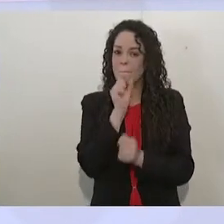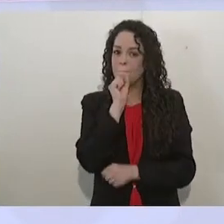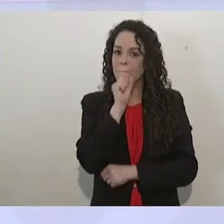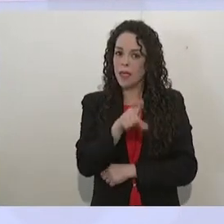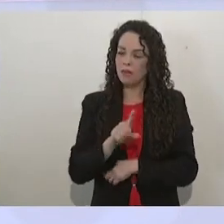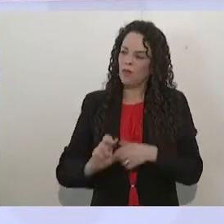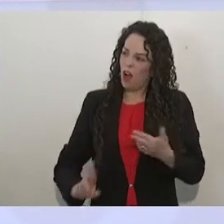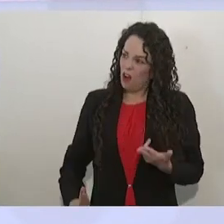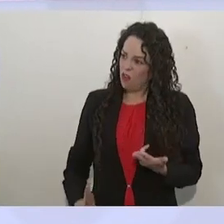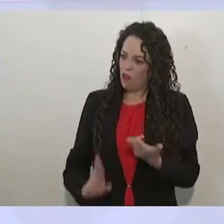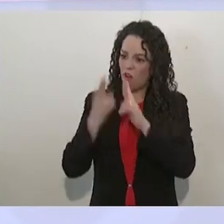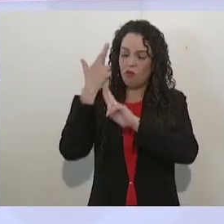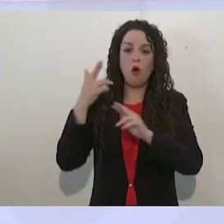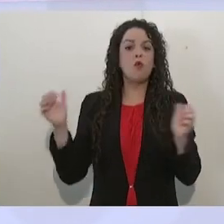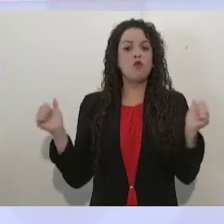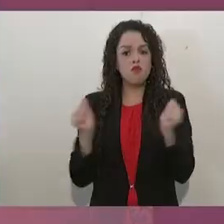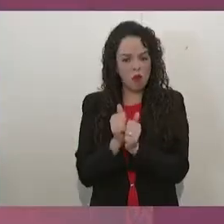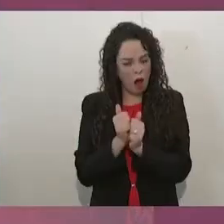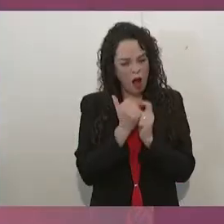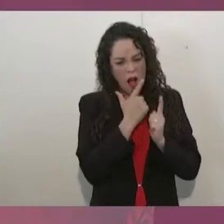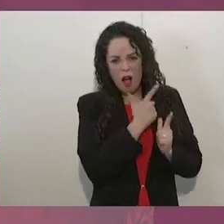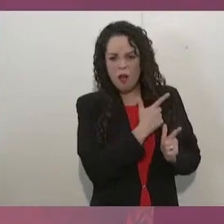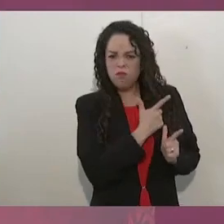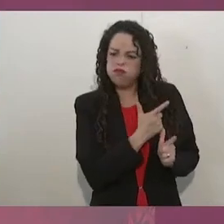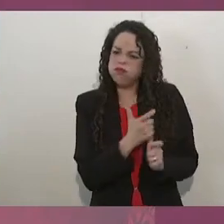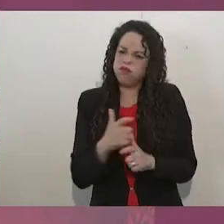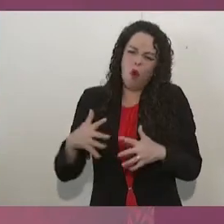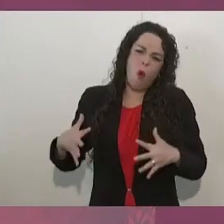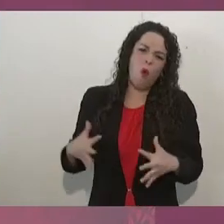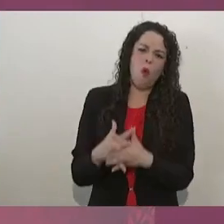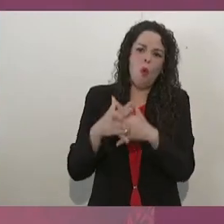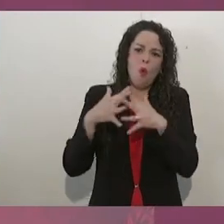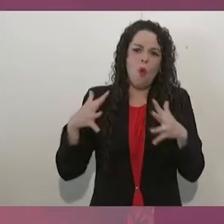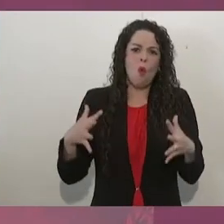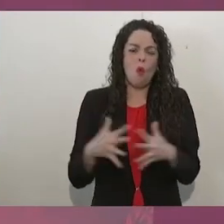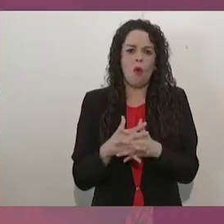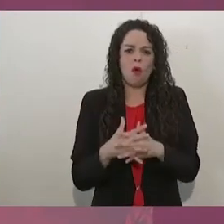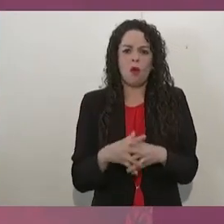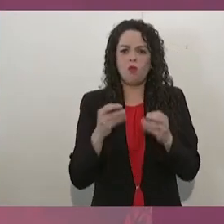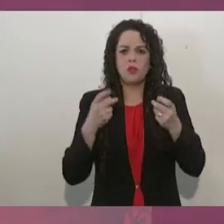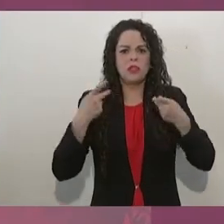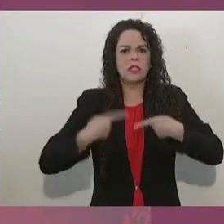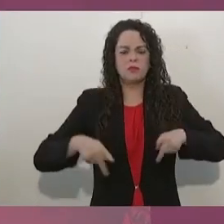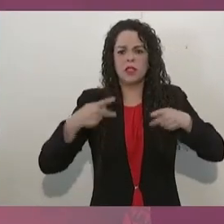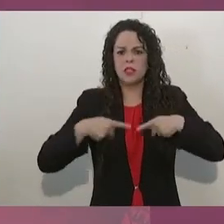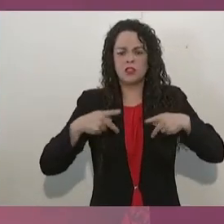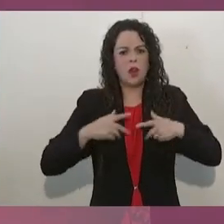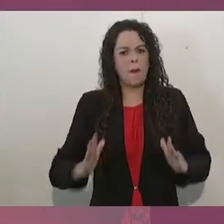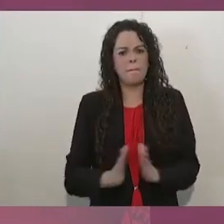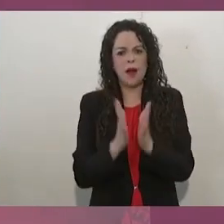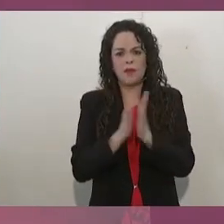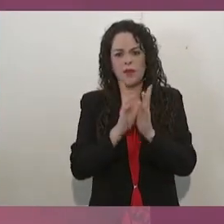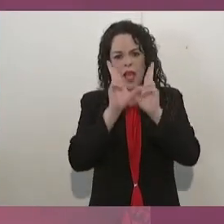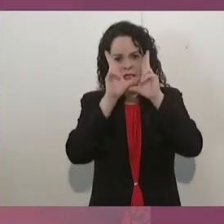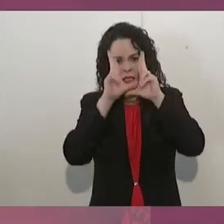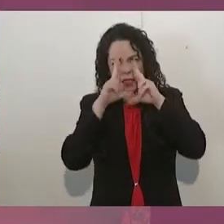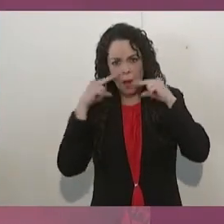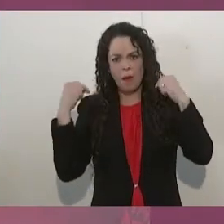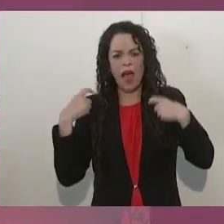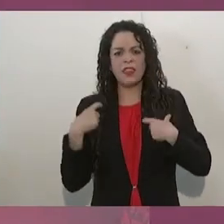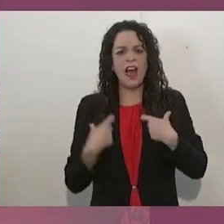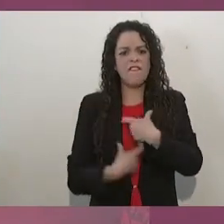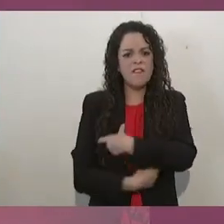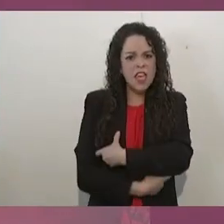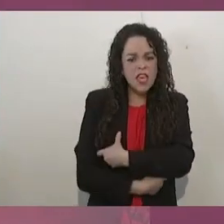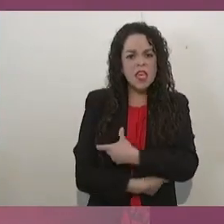se hizo con las armas de muchos dirigentes sociales, Zapata, Villa, los